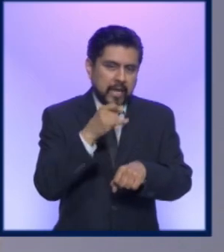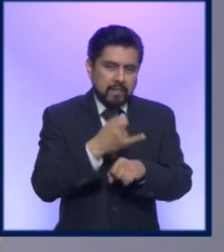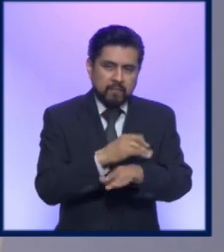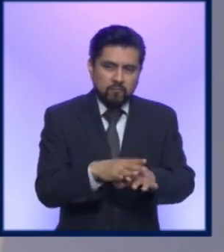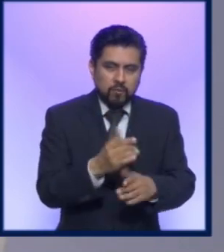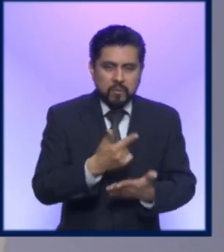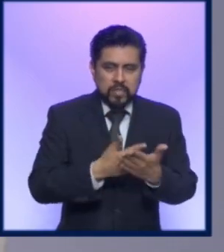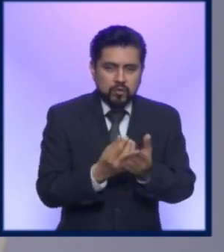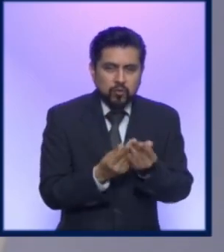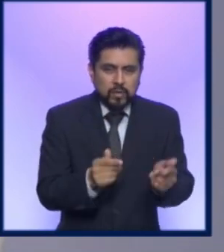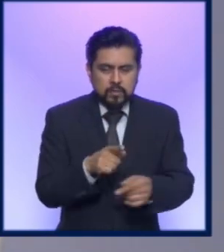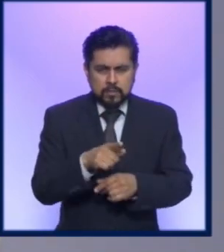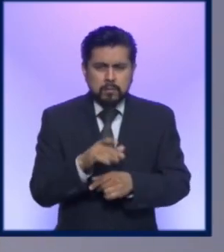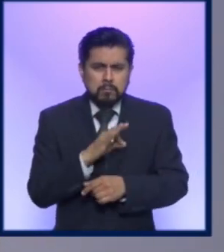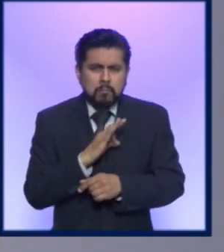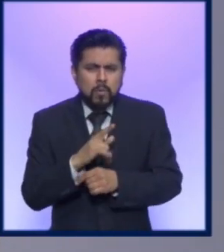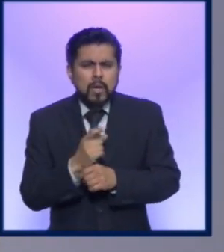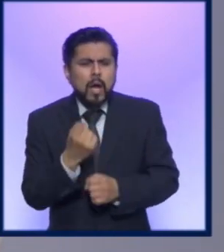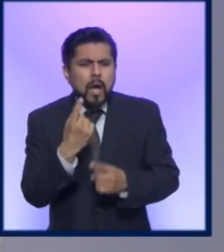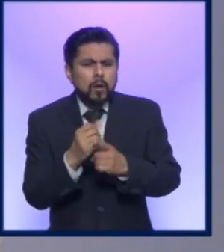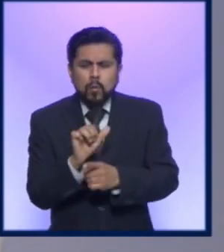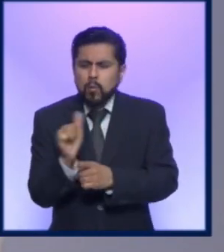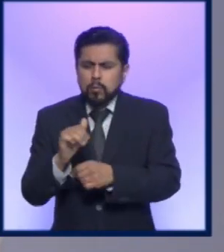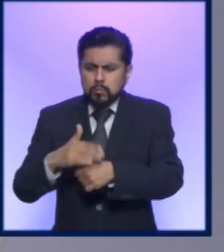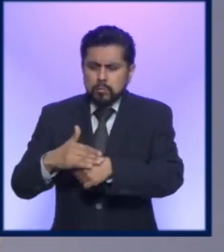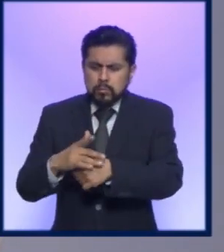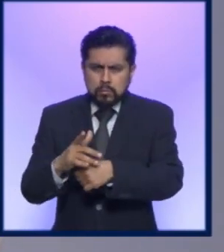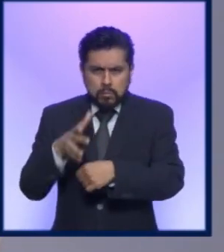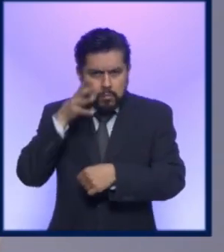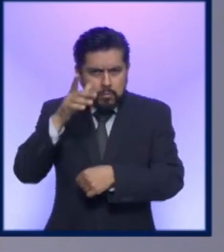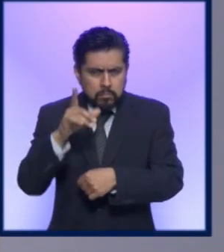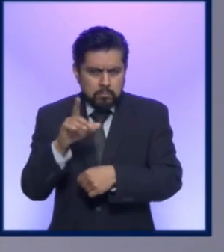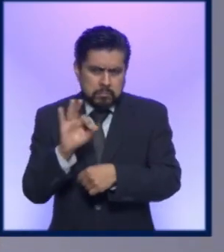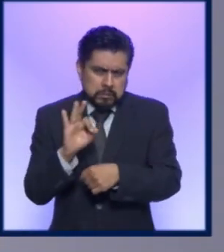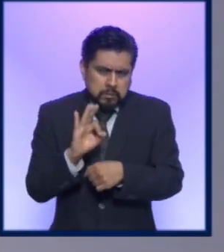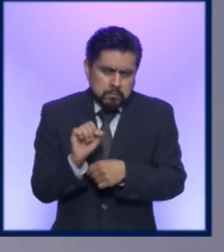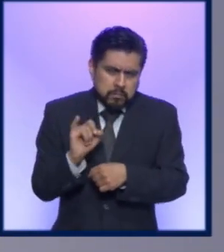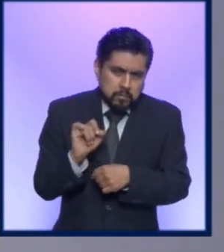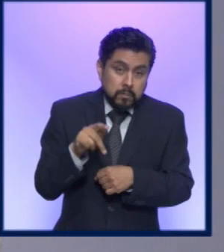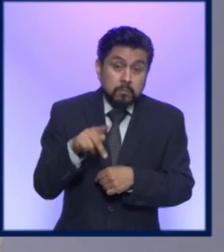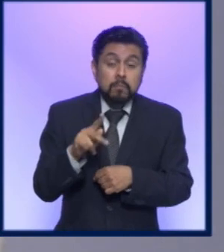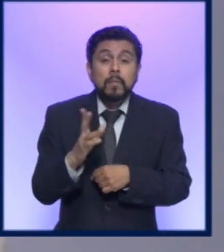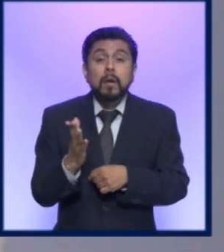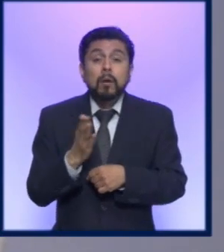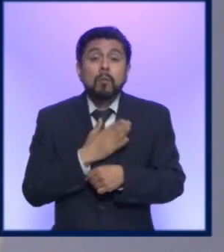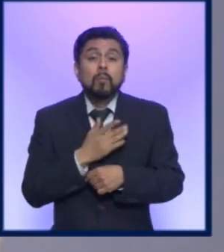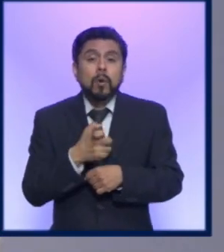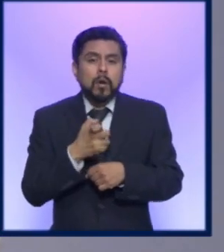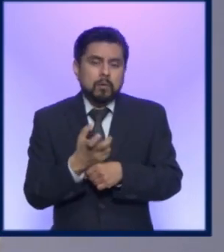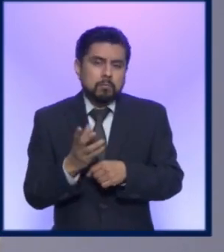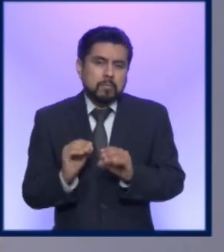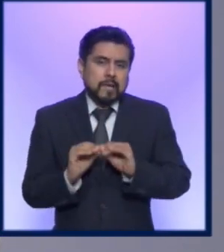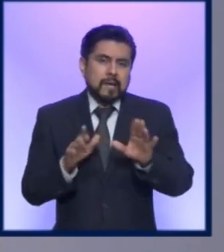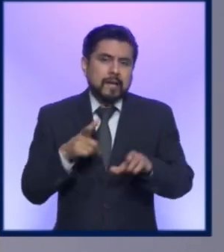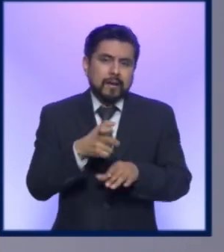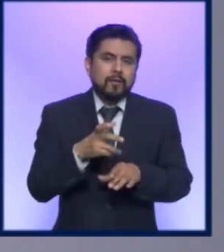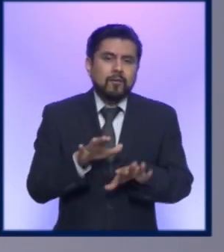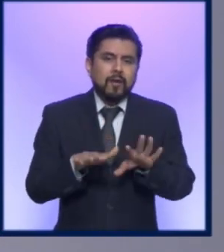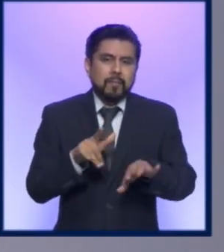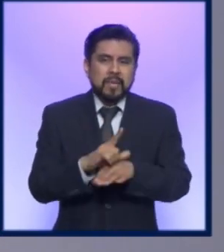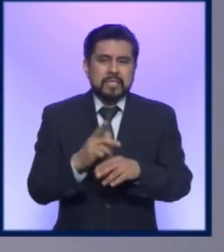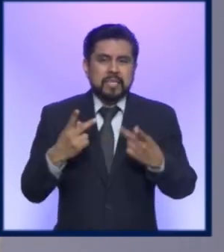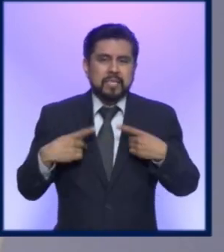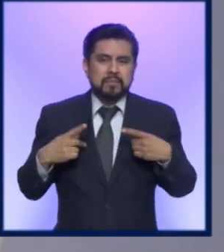que se pueden presentar casos similares sí eh Bueno eh Es evidente que lo las las